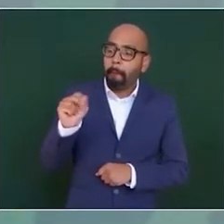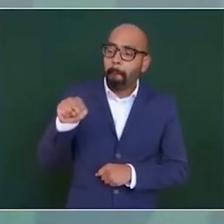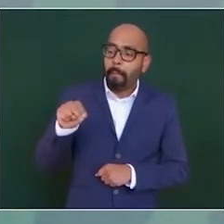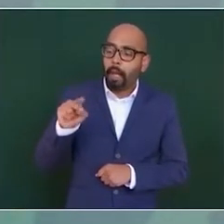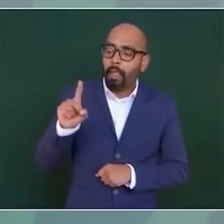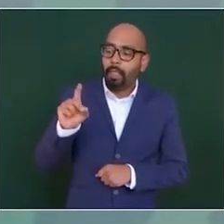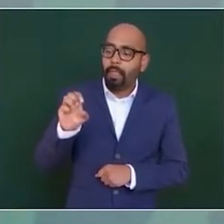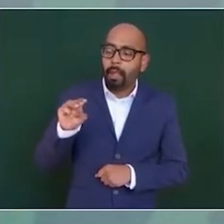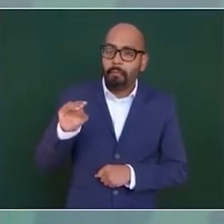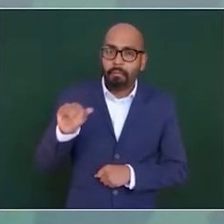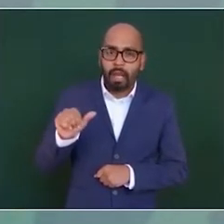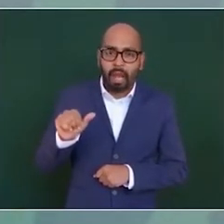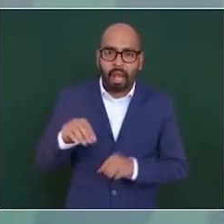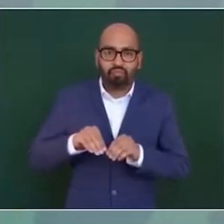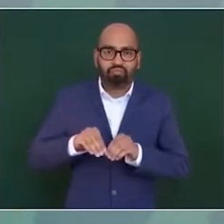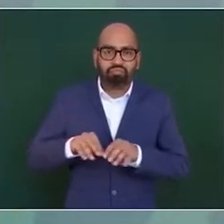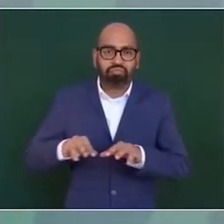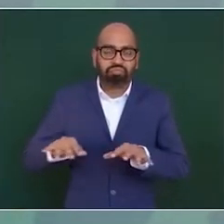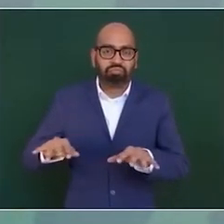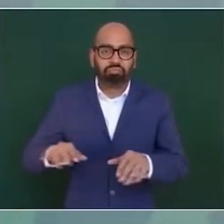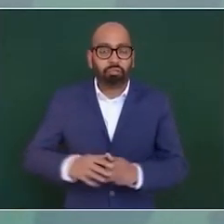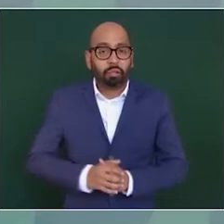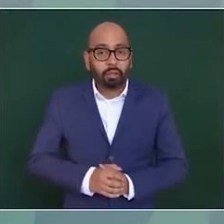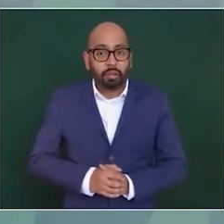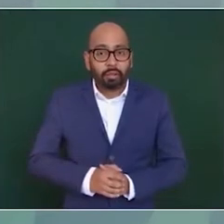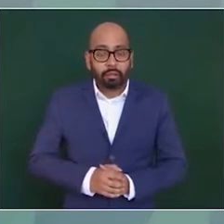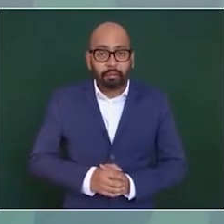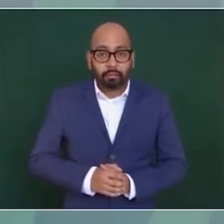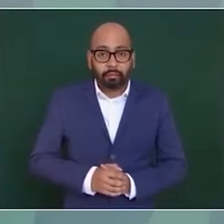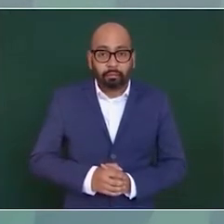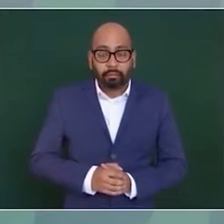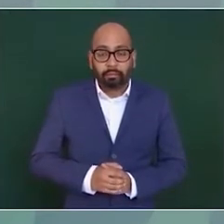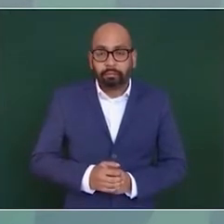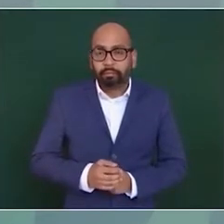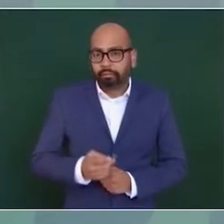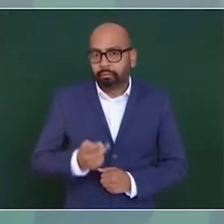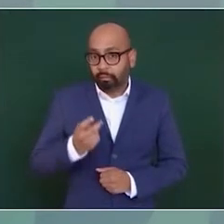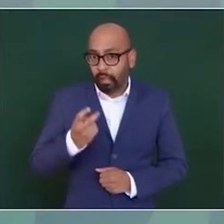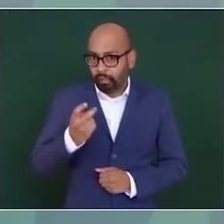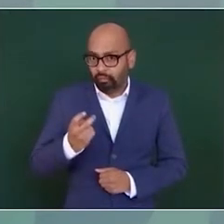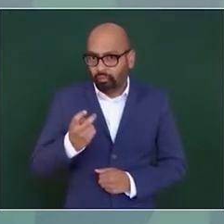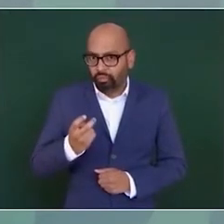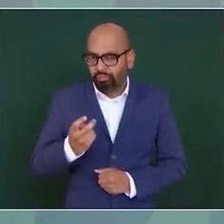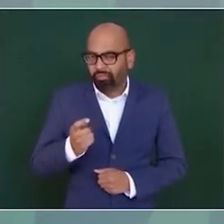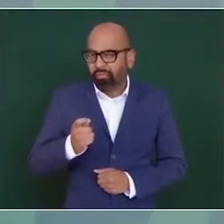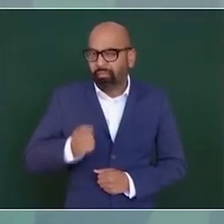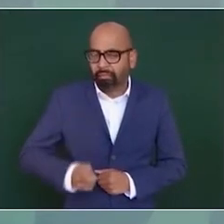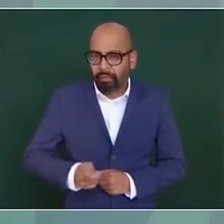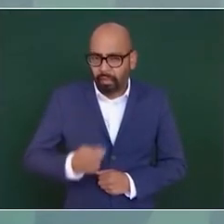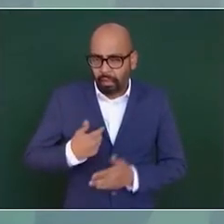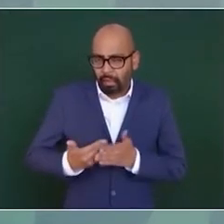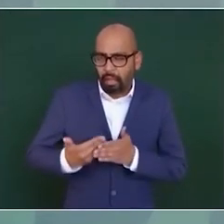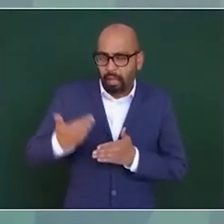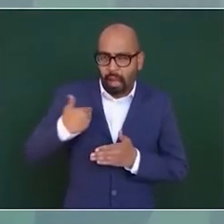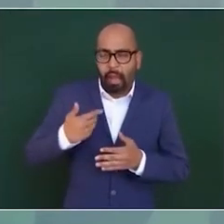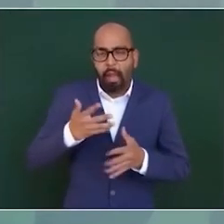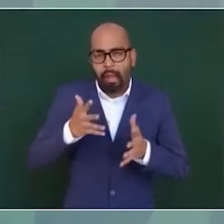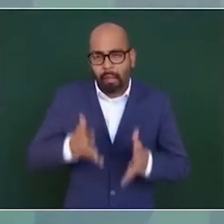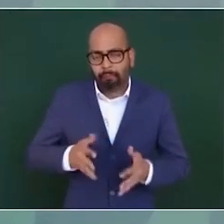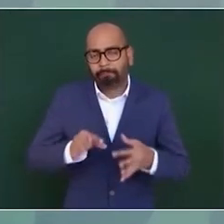Eso no significa, que es lo que hemos venido planteando, que haya más